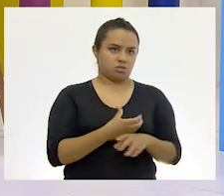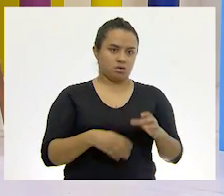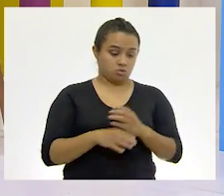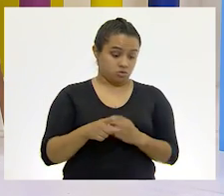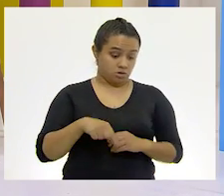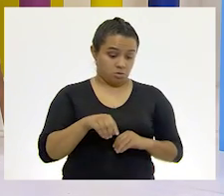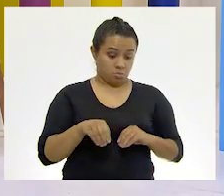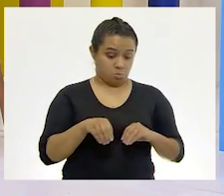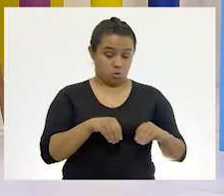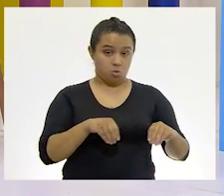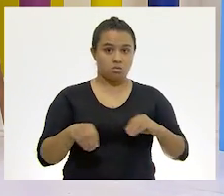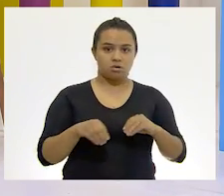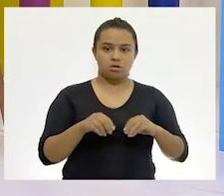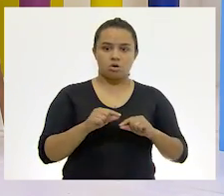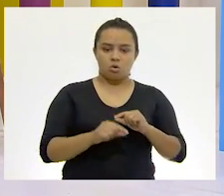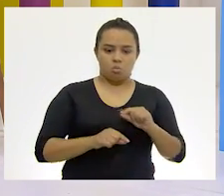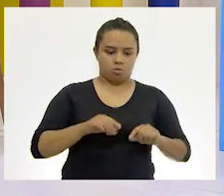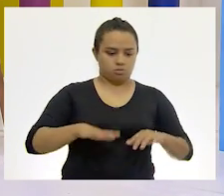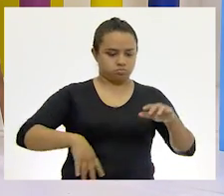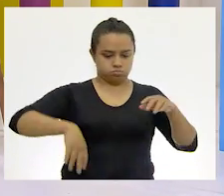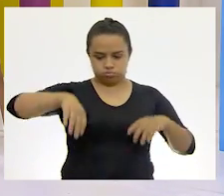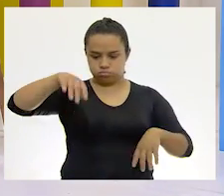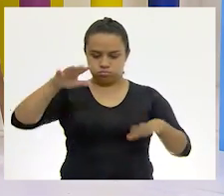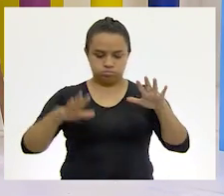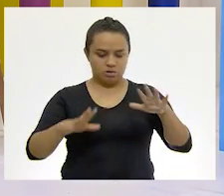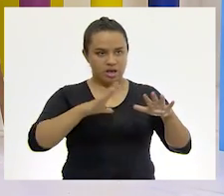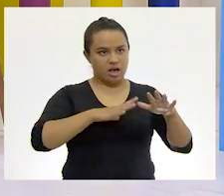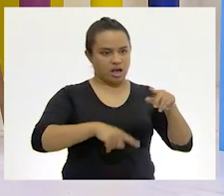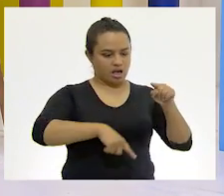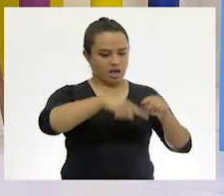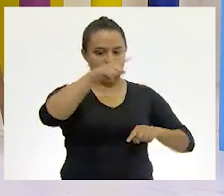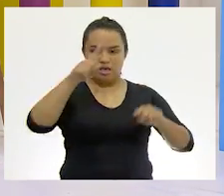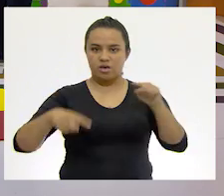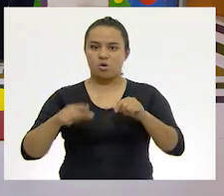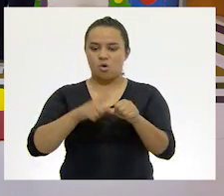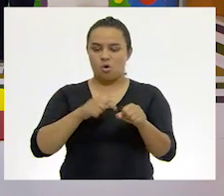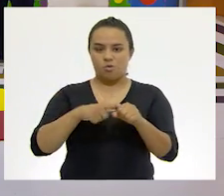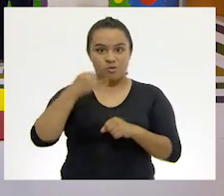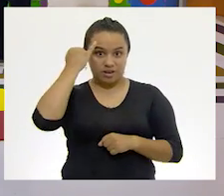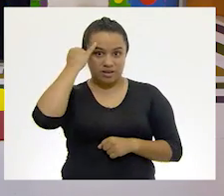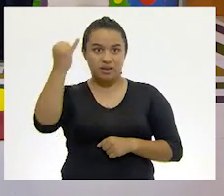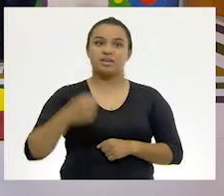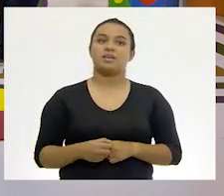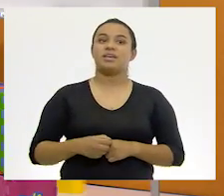movamos se va marcando en el aire, como dices tú. ¿Cómo sería el mundo